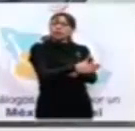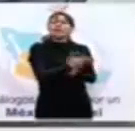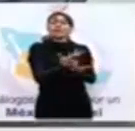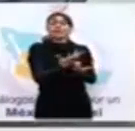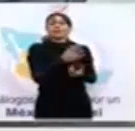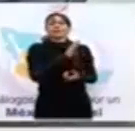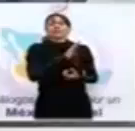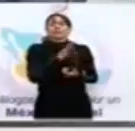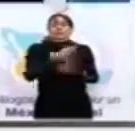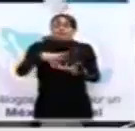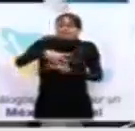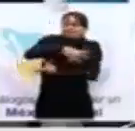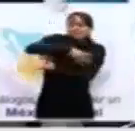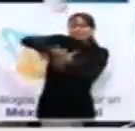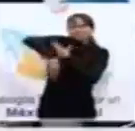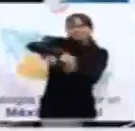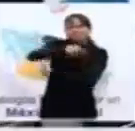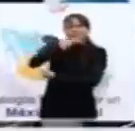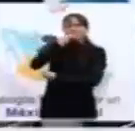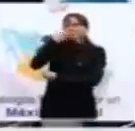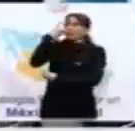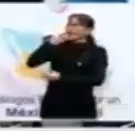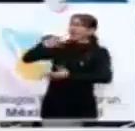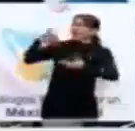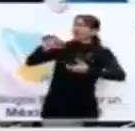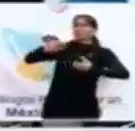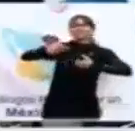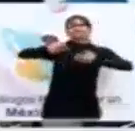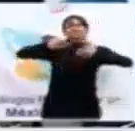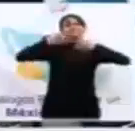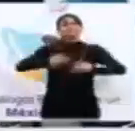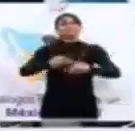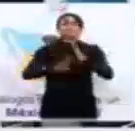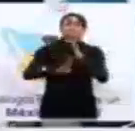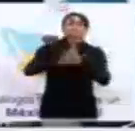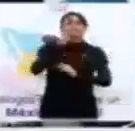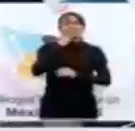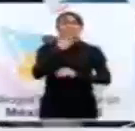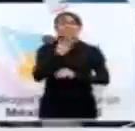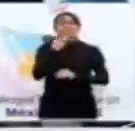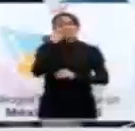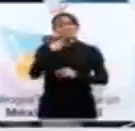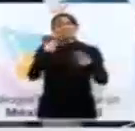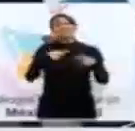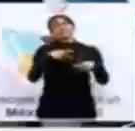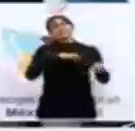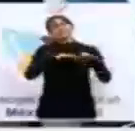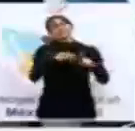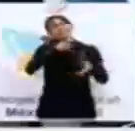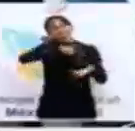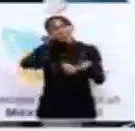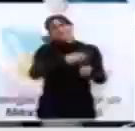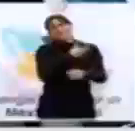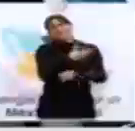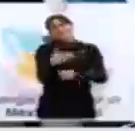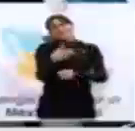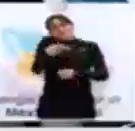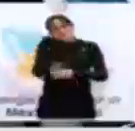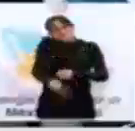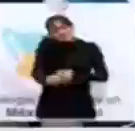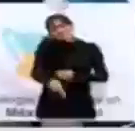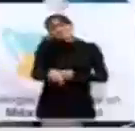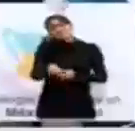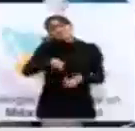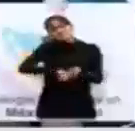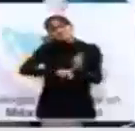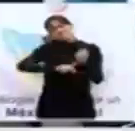resultados exitosos para los pequeños productores de este país. Y una última cosa que me parece que es